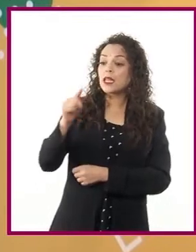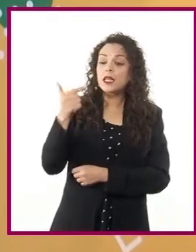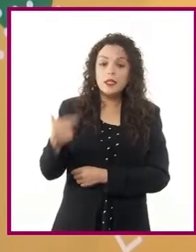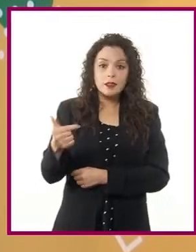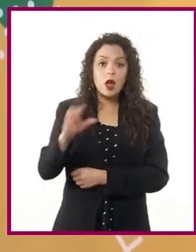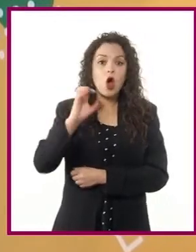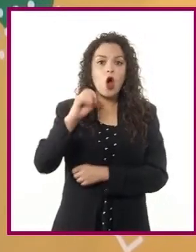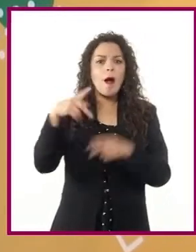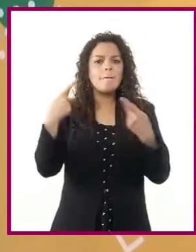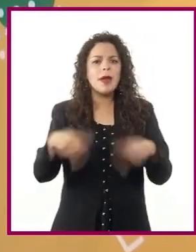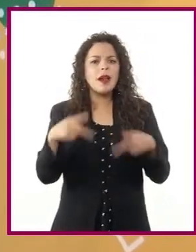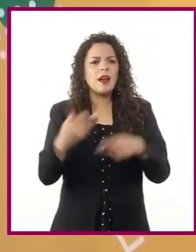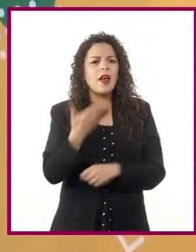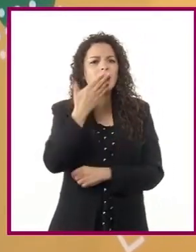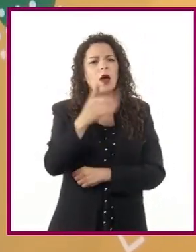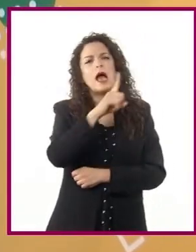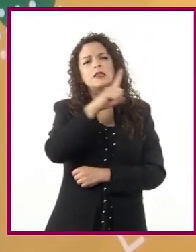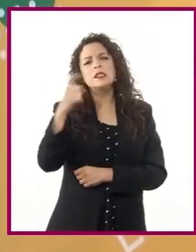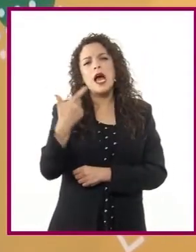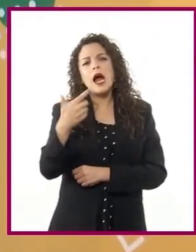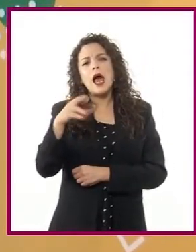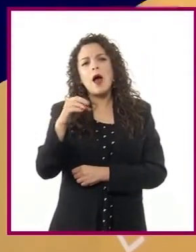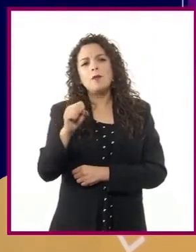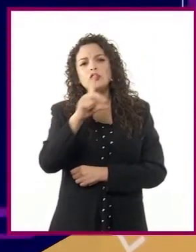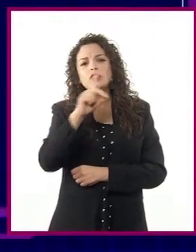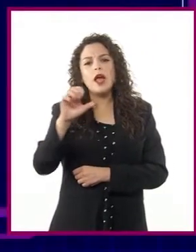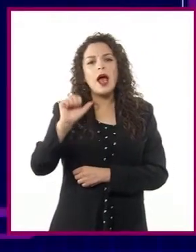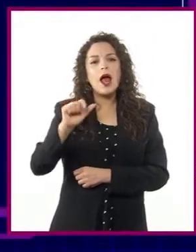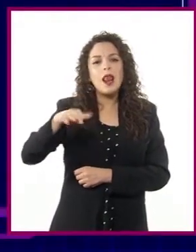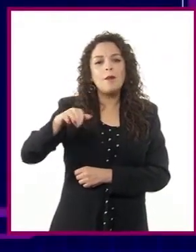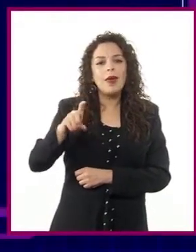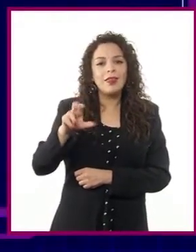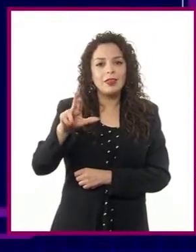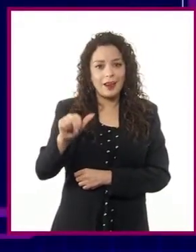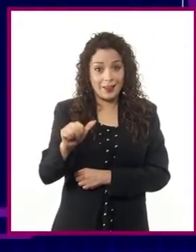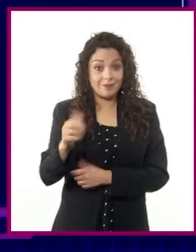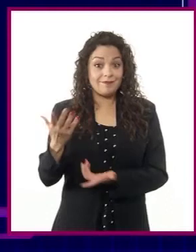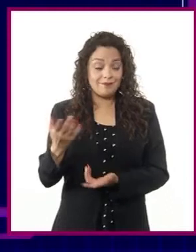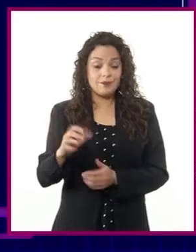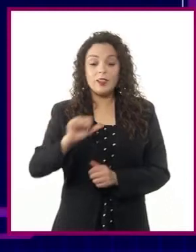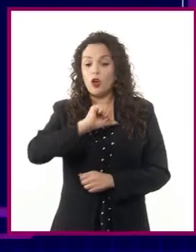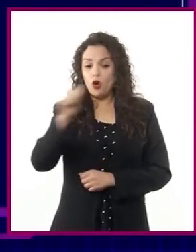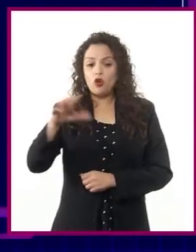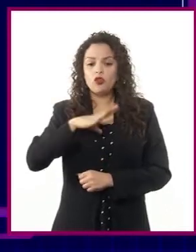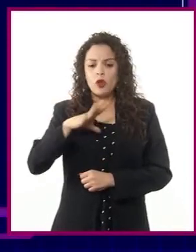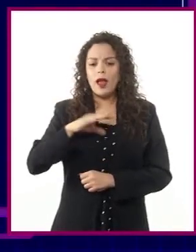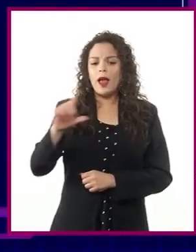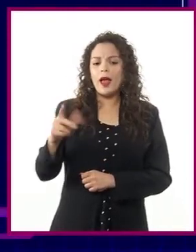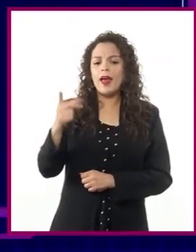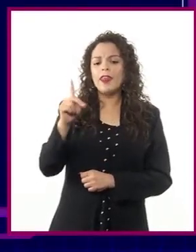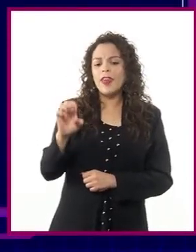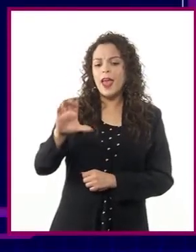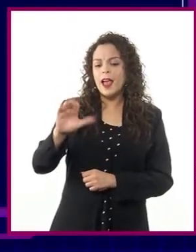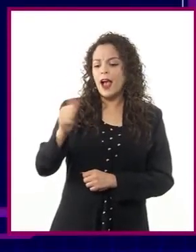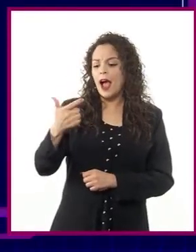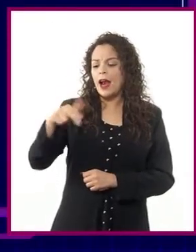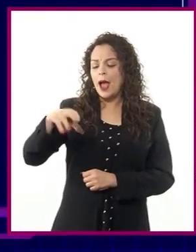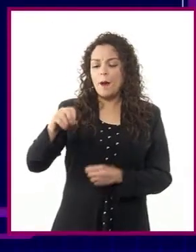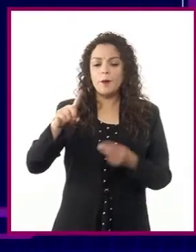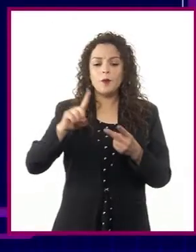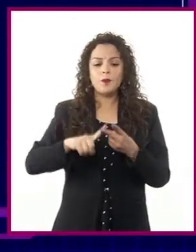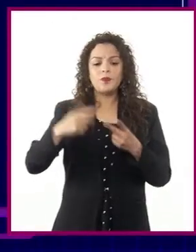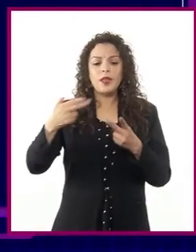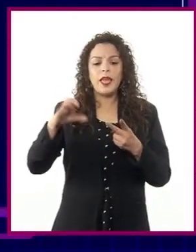mercado 100 gramos de almendras. Existen otras unidades como los decagramos, los hectogramos y los